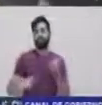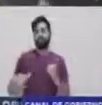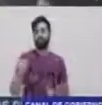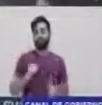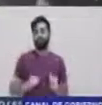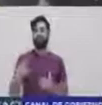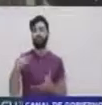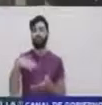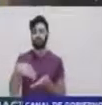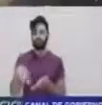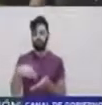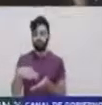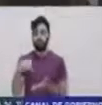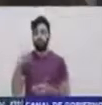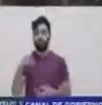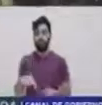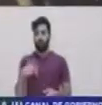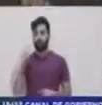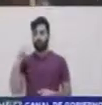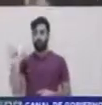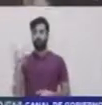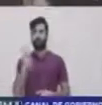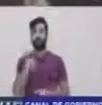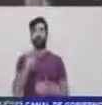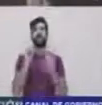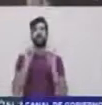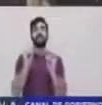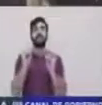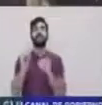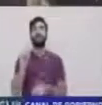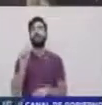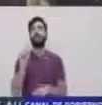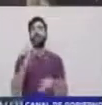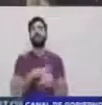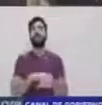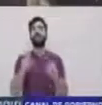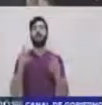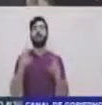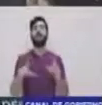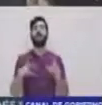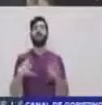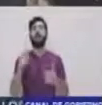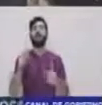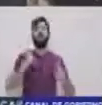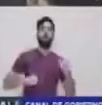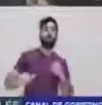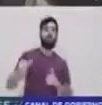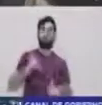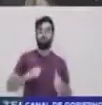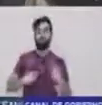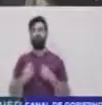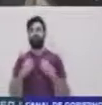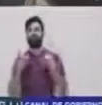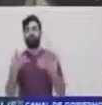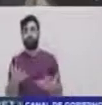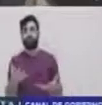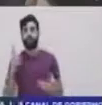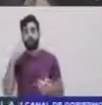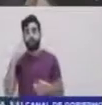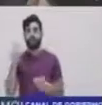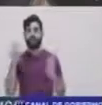Hoy nos acompañan Alison Chilín y Delmi Rodas para enseñarnos un poco más sobre improvisación contemporánea con música